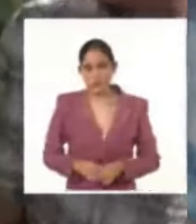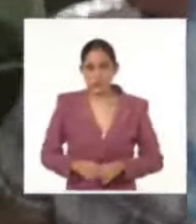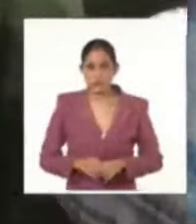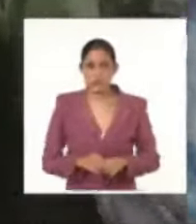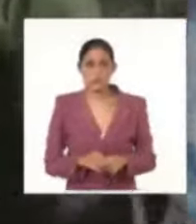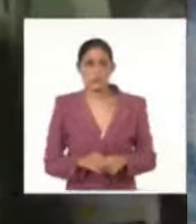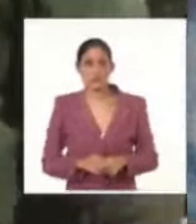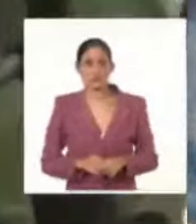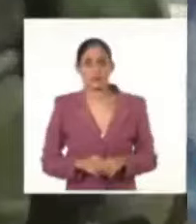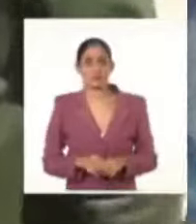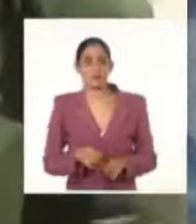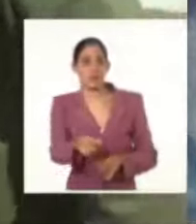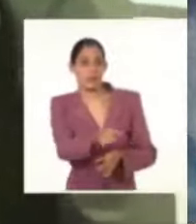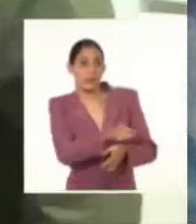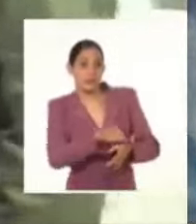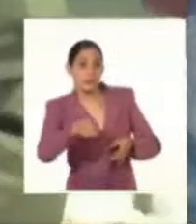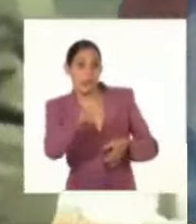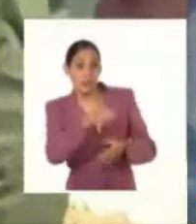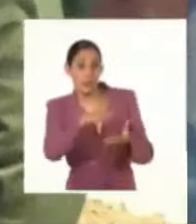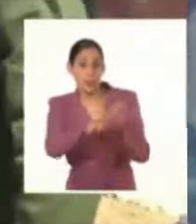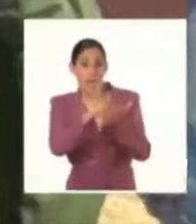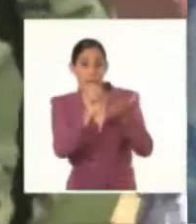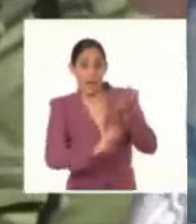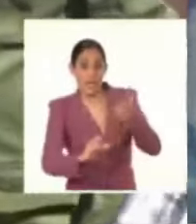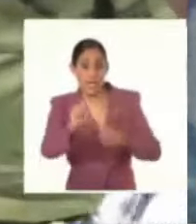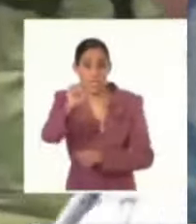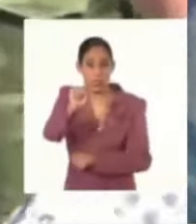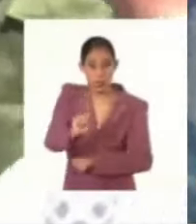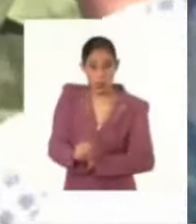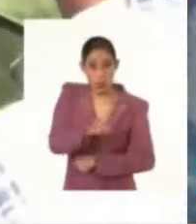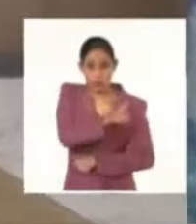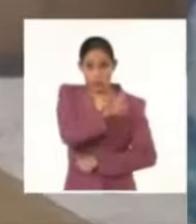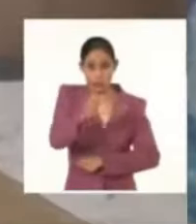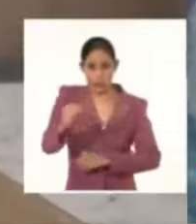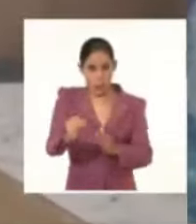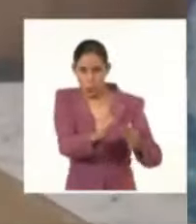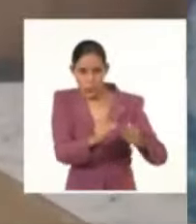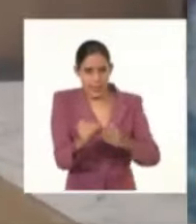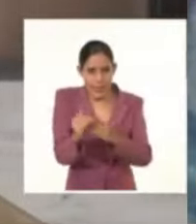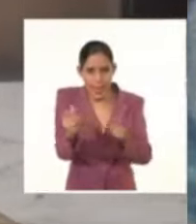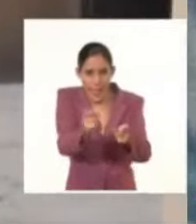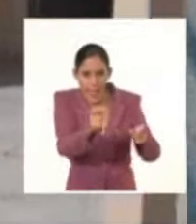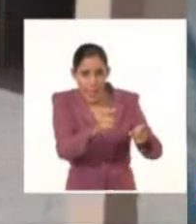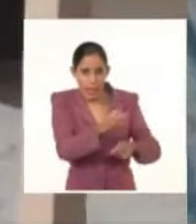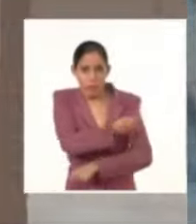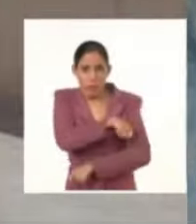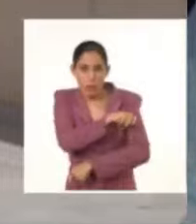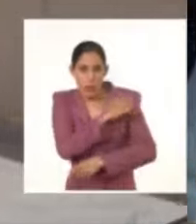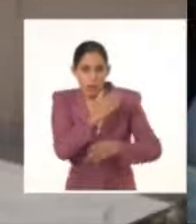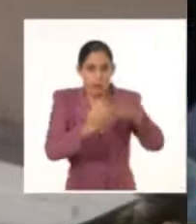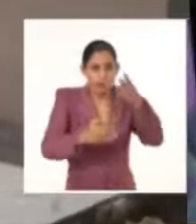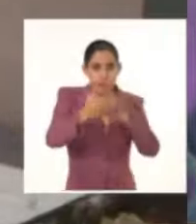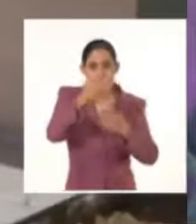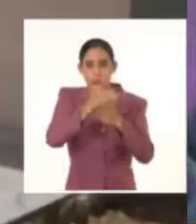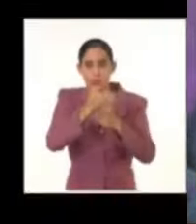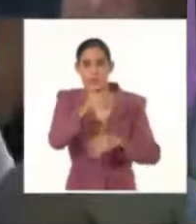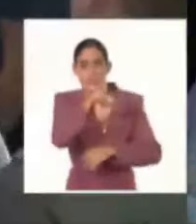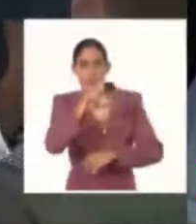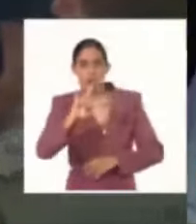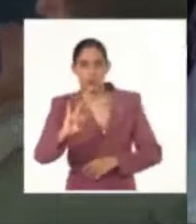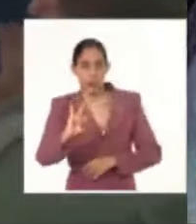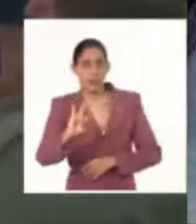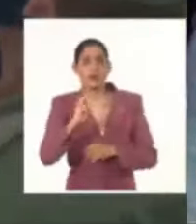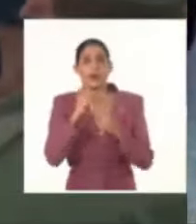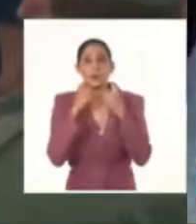del sur de Mayabeque, Díaz-Canel recorrió una comunidad donde se concluyen 39 viviendas para familias del territorio.